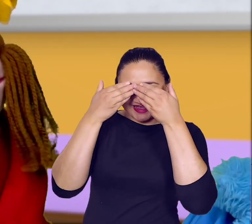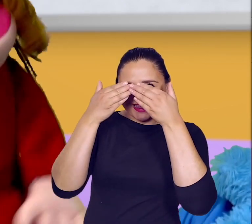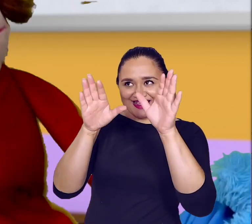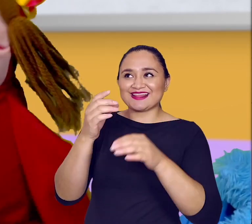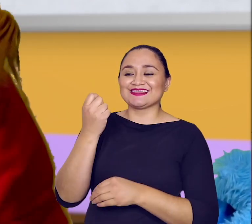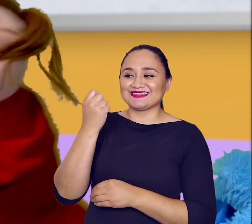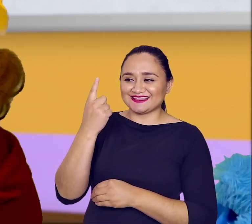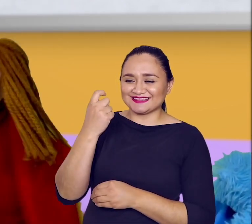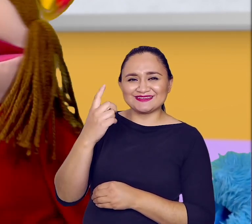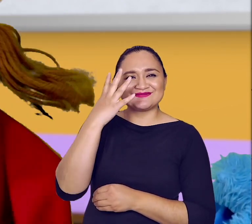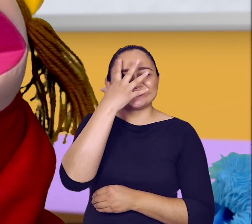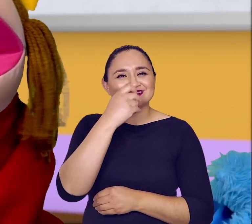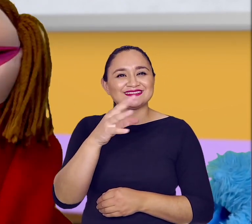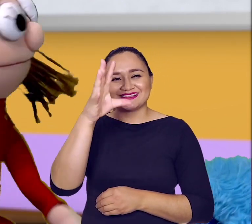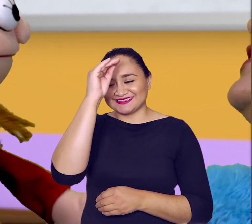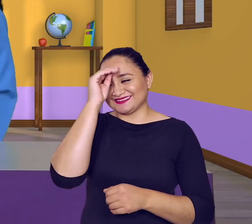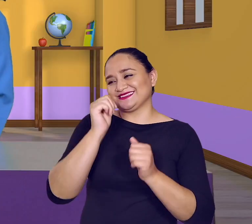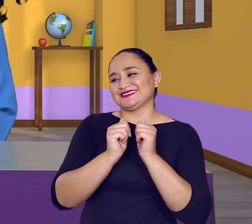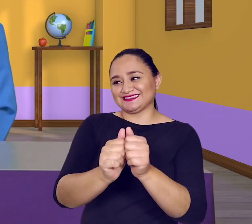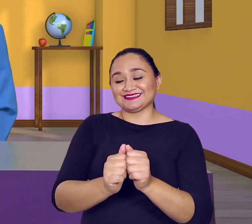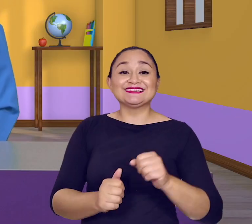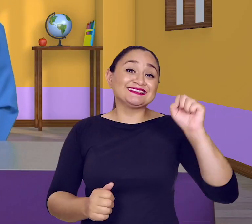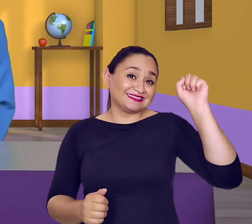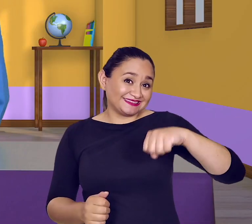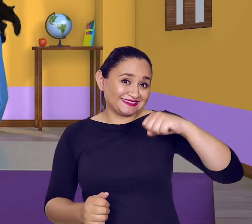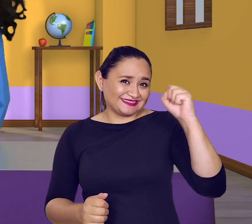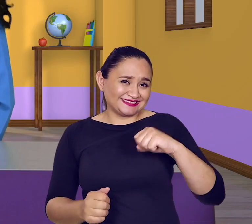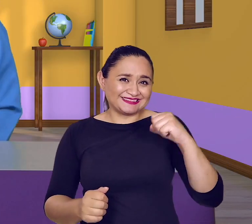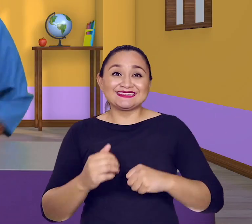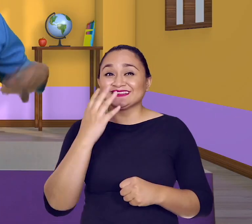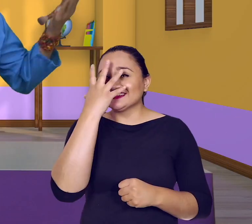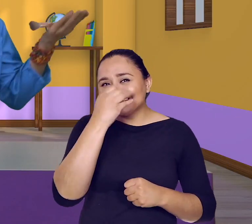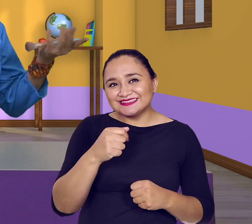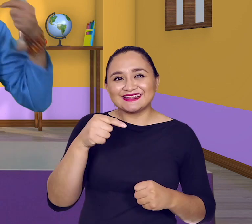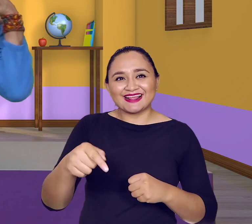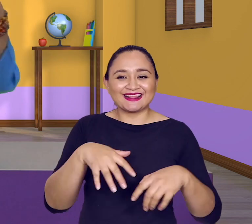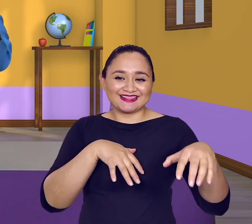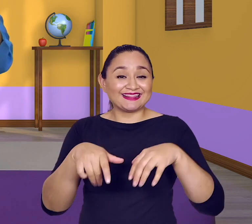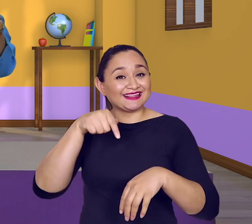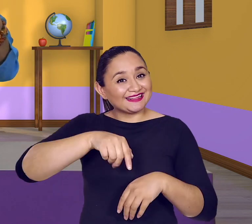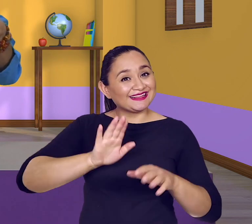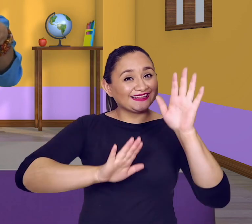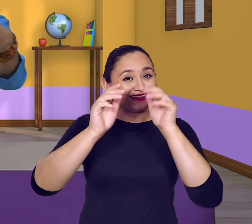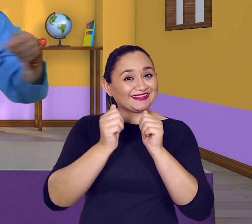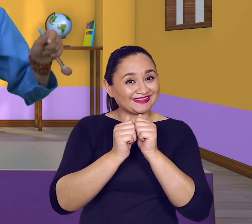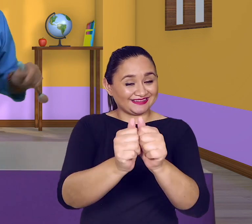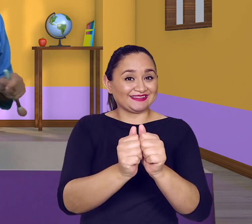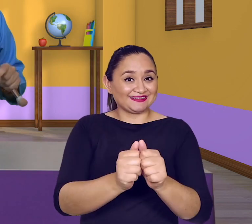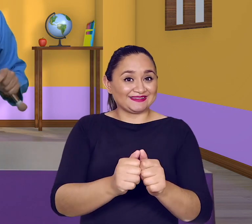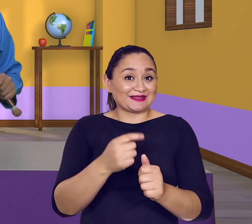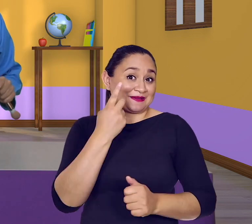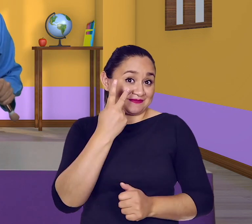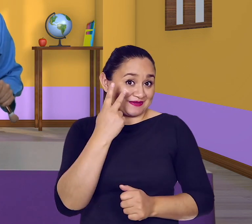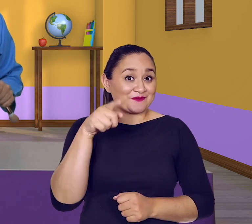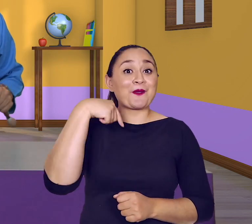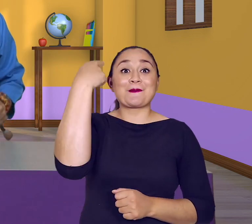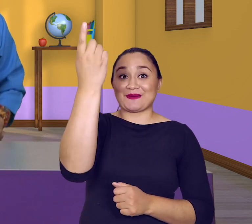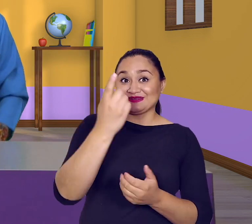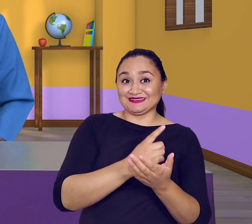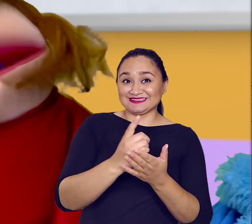bonito es aprendamos juntos si apartamos súper bien a quien educa contigo nos vemos la